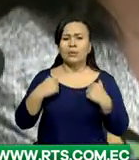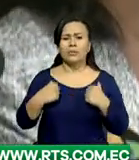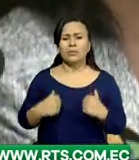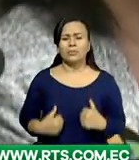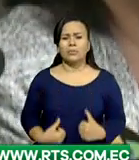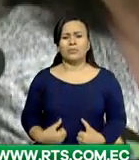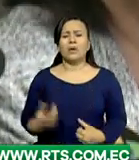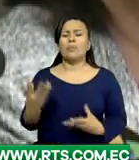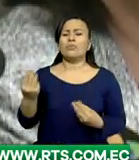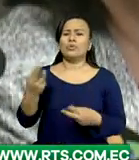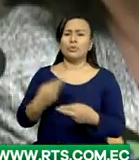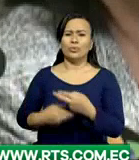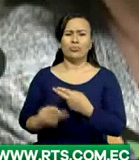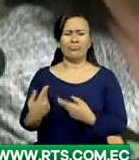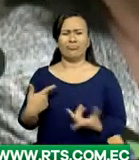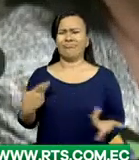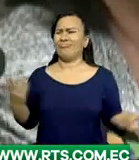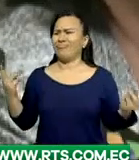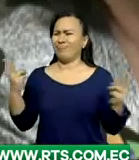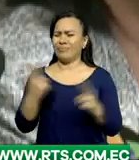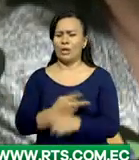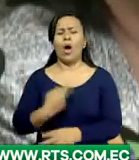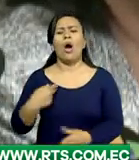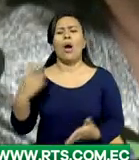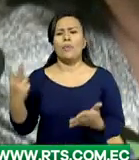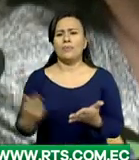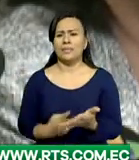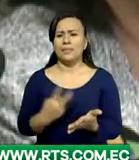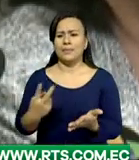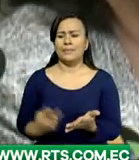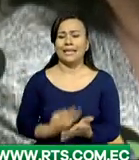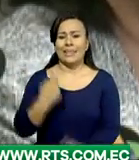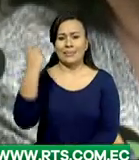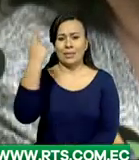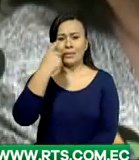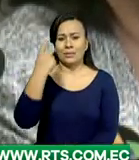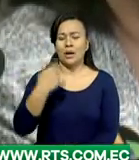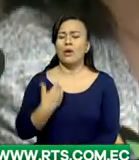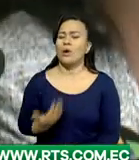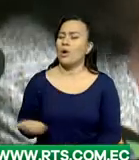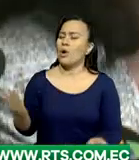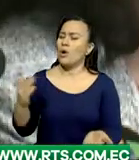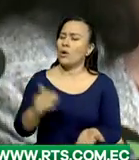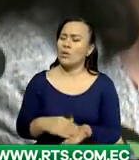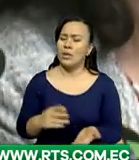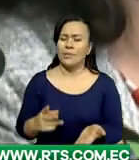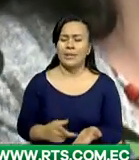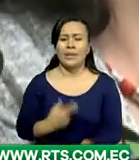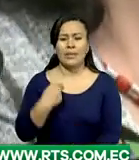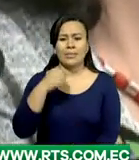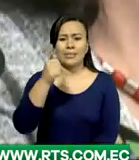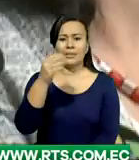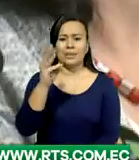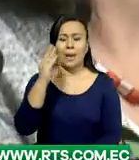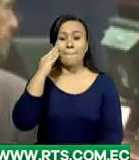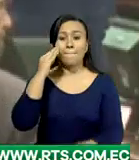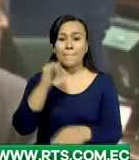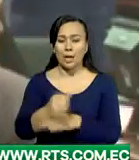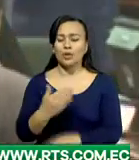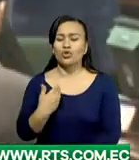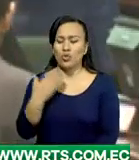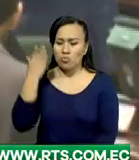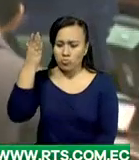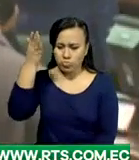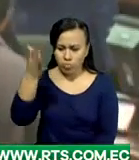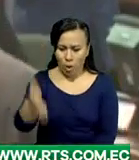tardío. Vamos a presentarnos las veces que sean necesarias. Yo he sido convocado el 16 de mayo, ahí estaré. Mientras